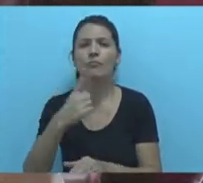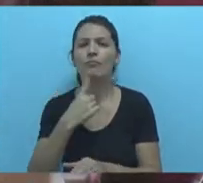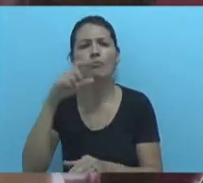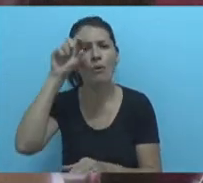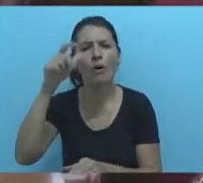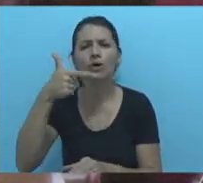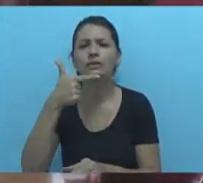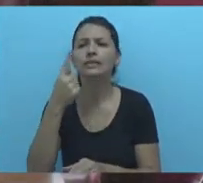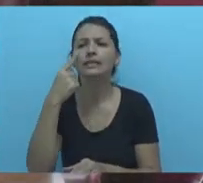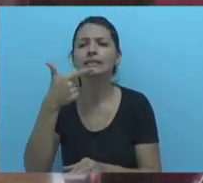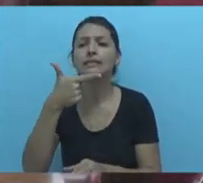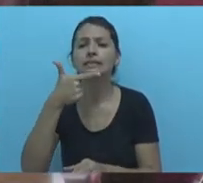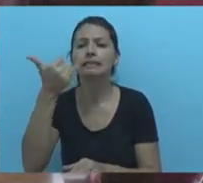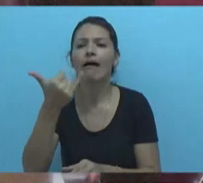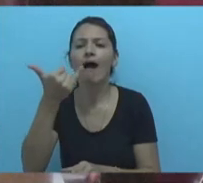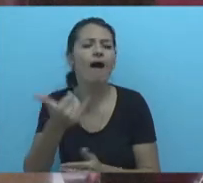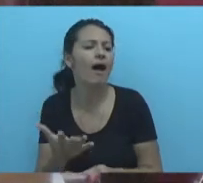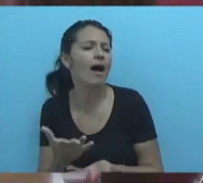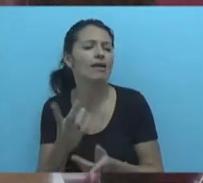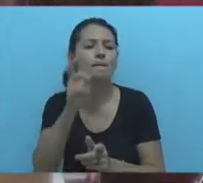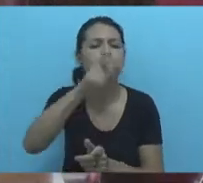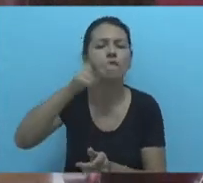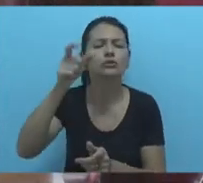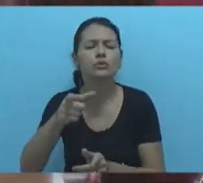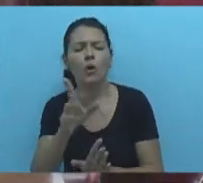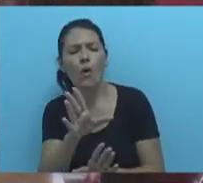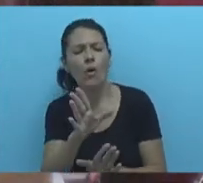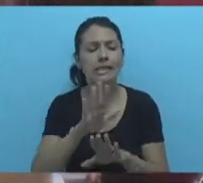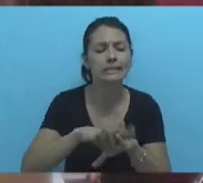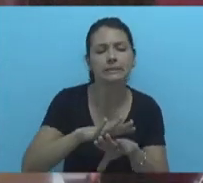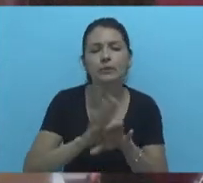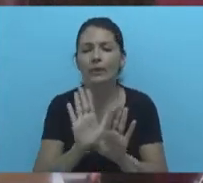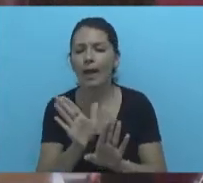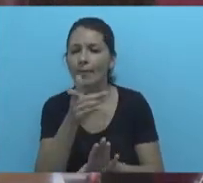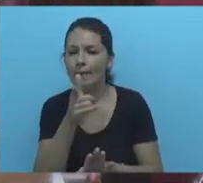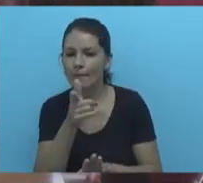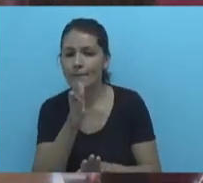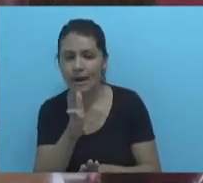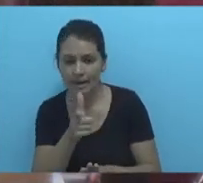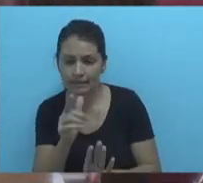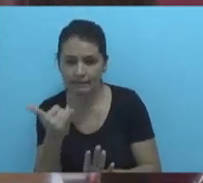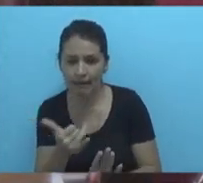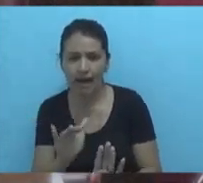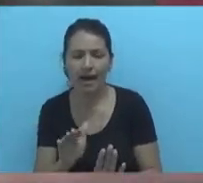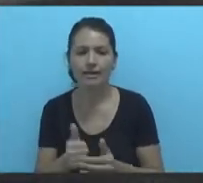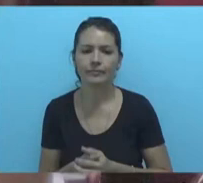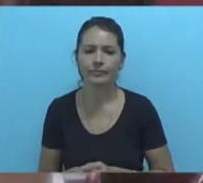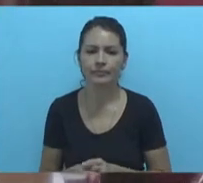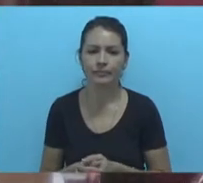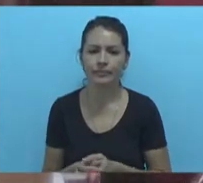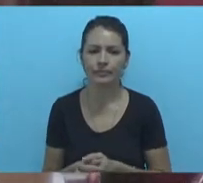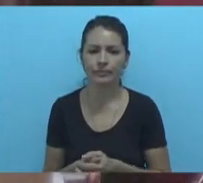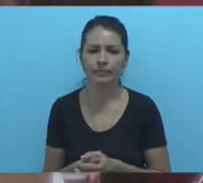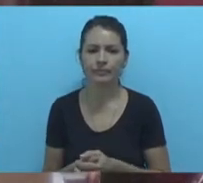hay imputaciones penales. En febrero del 2021 se hacen las imputaciones penales por